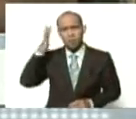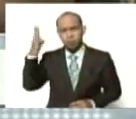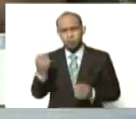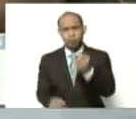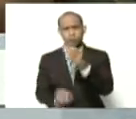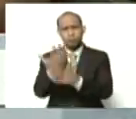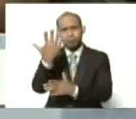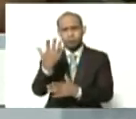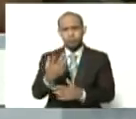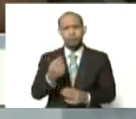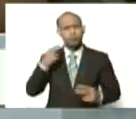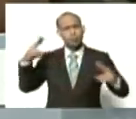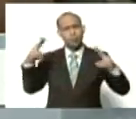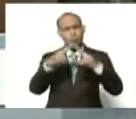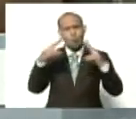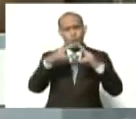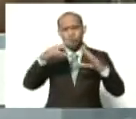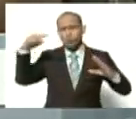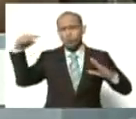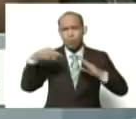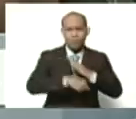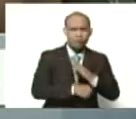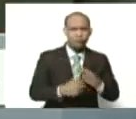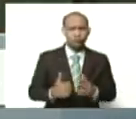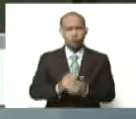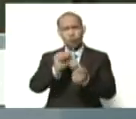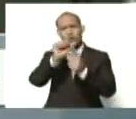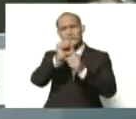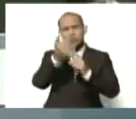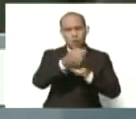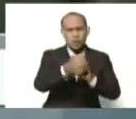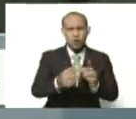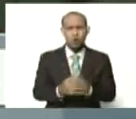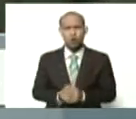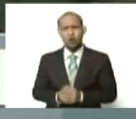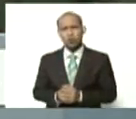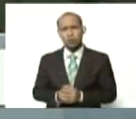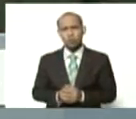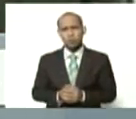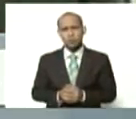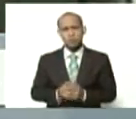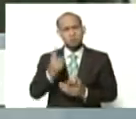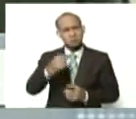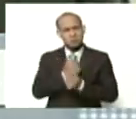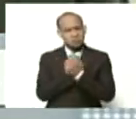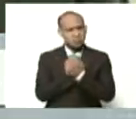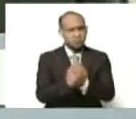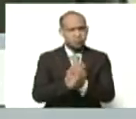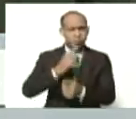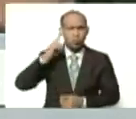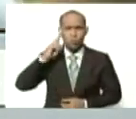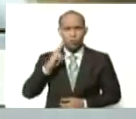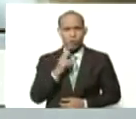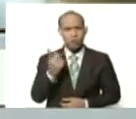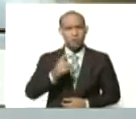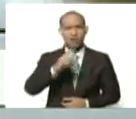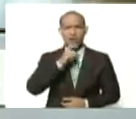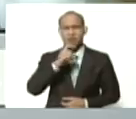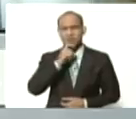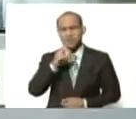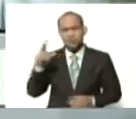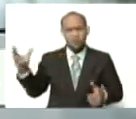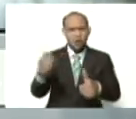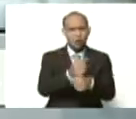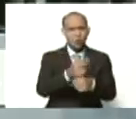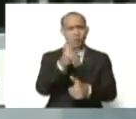con un gran conocimiento de causa, con una gran pasión bolivariana. Es difícil encontrar en